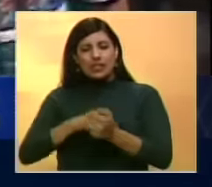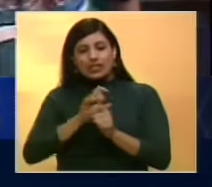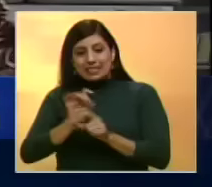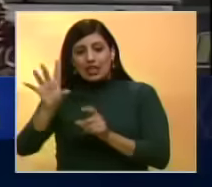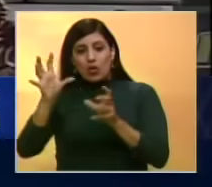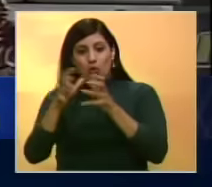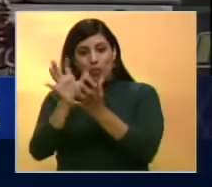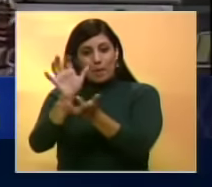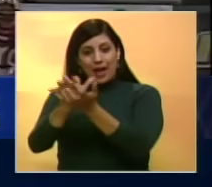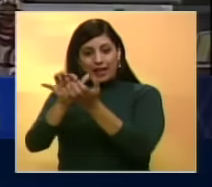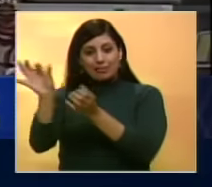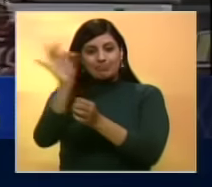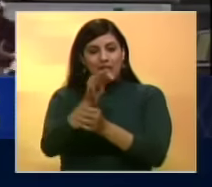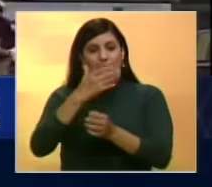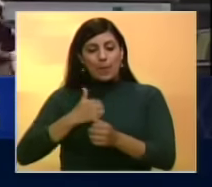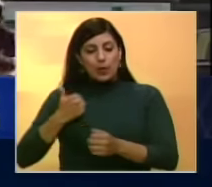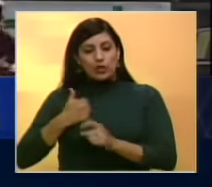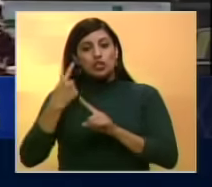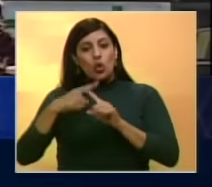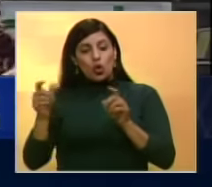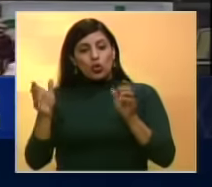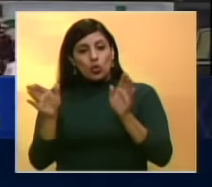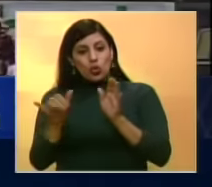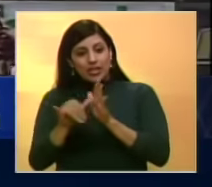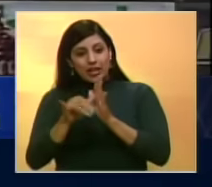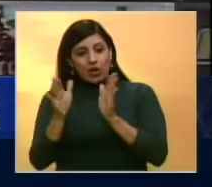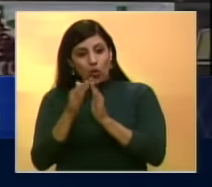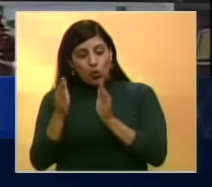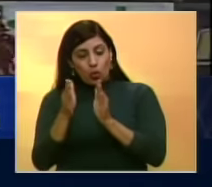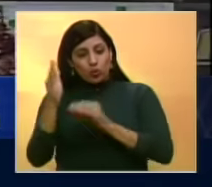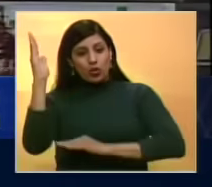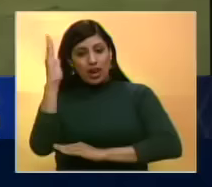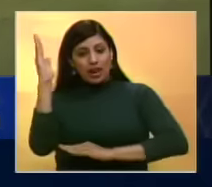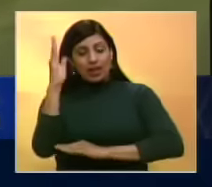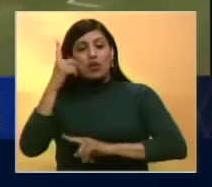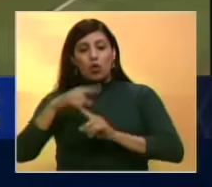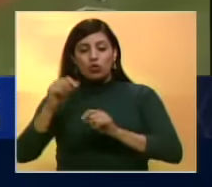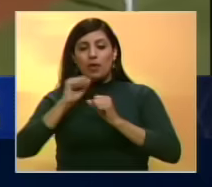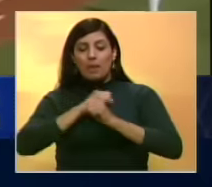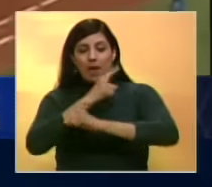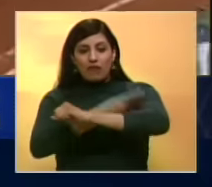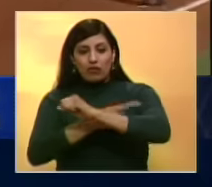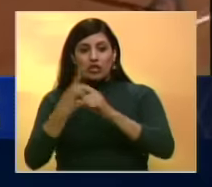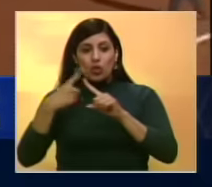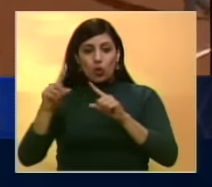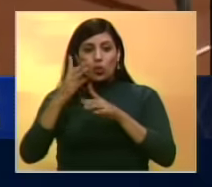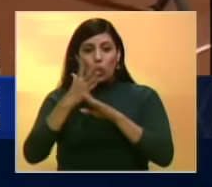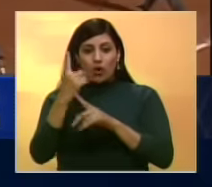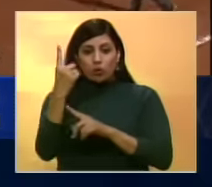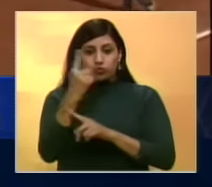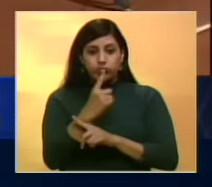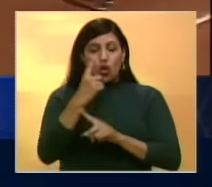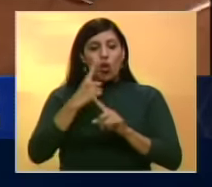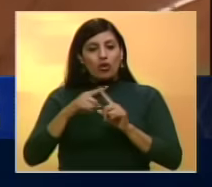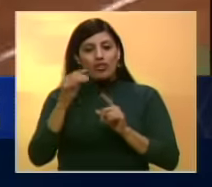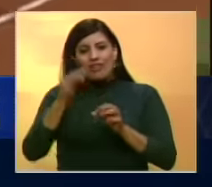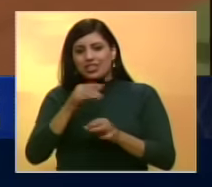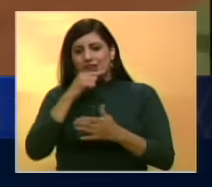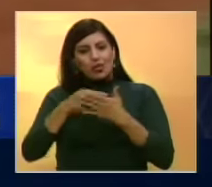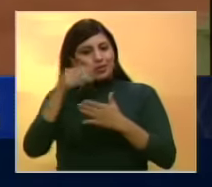equipo duel Herrera en tanto el campocorto larense juniel querecuto reforzará la novena bengalí en lugar de un jugador aún por confirmar por